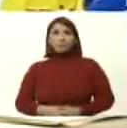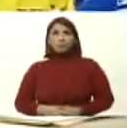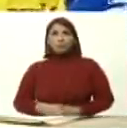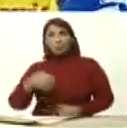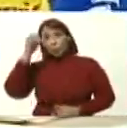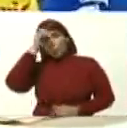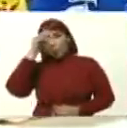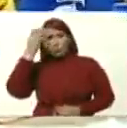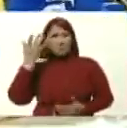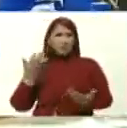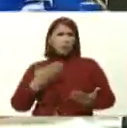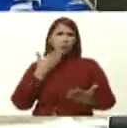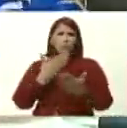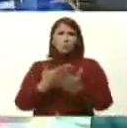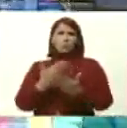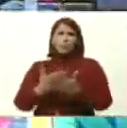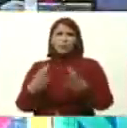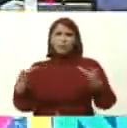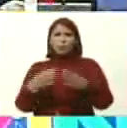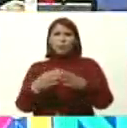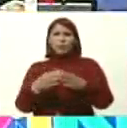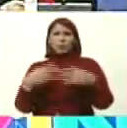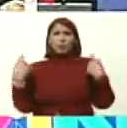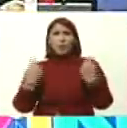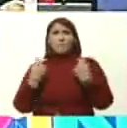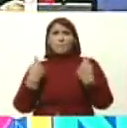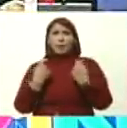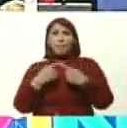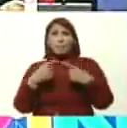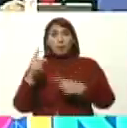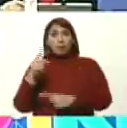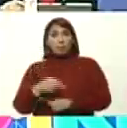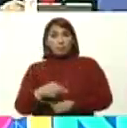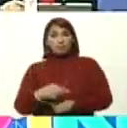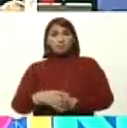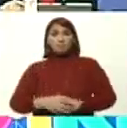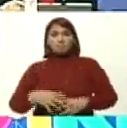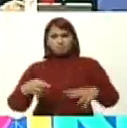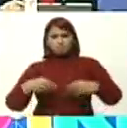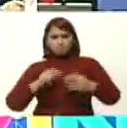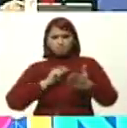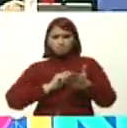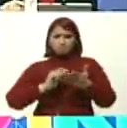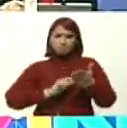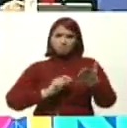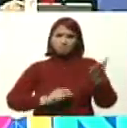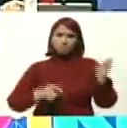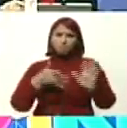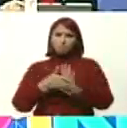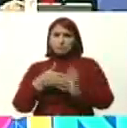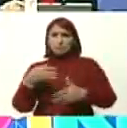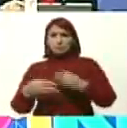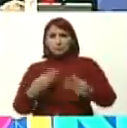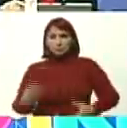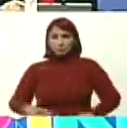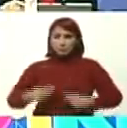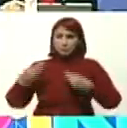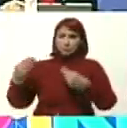opiniones, críticas, propuestas del comando de campaña, pero también para que tomaran nota, hicieran sus